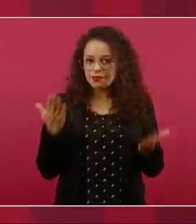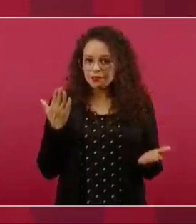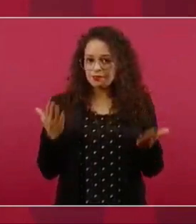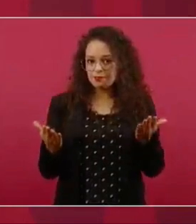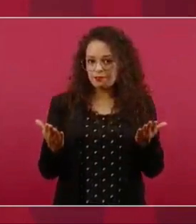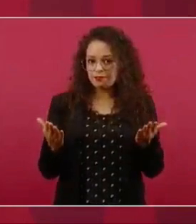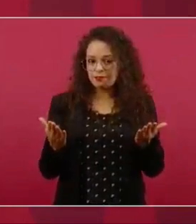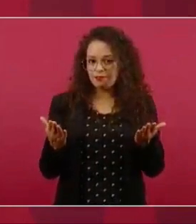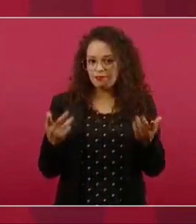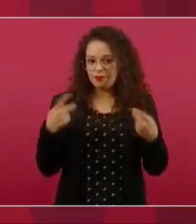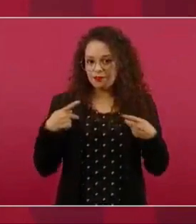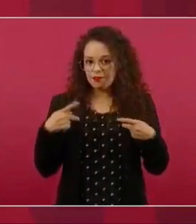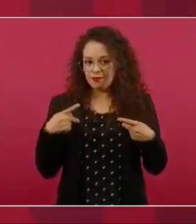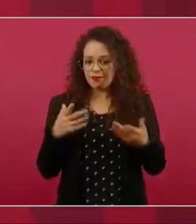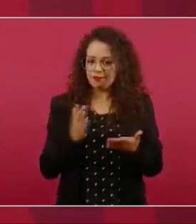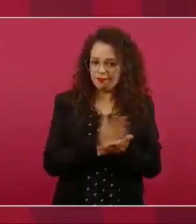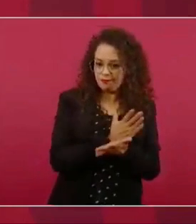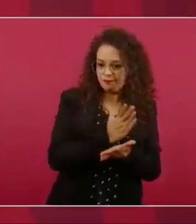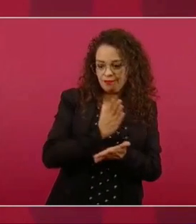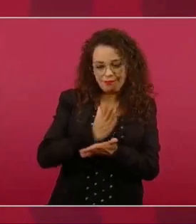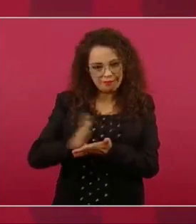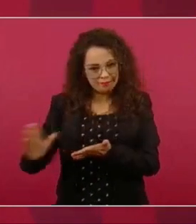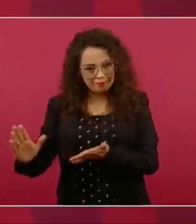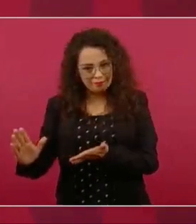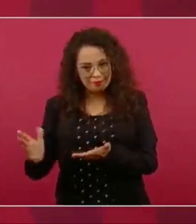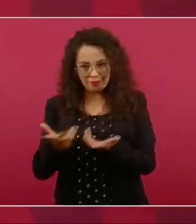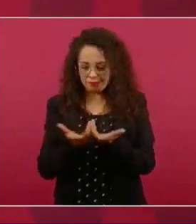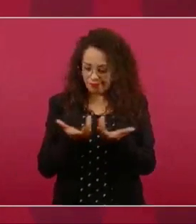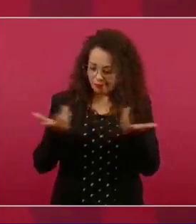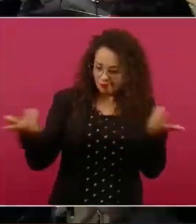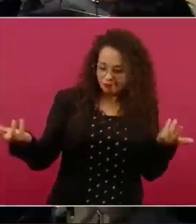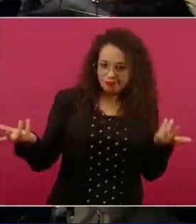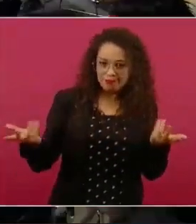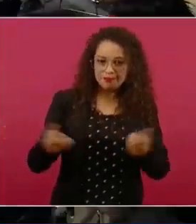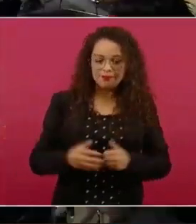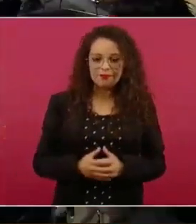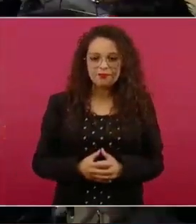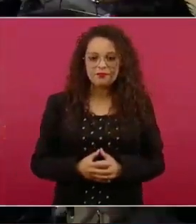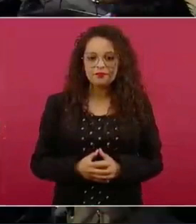unos y otros, ¿no? Porque hay quienes